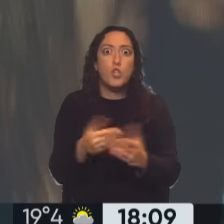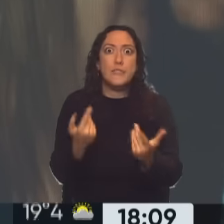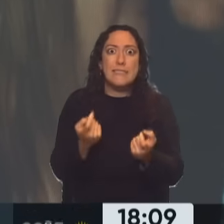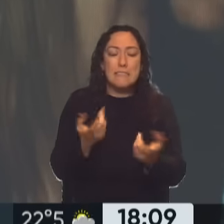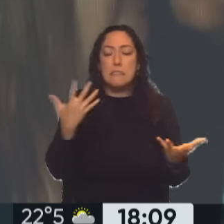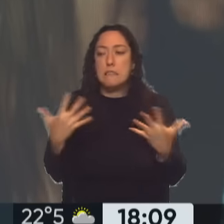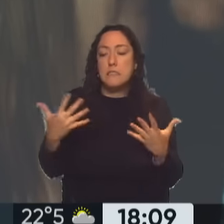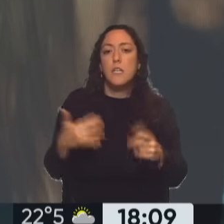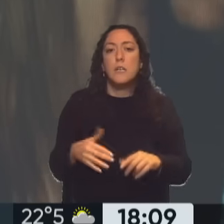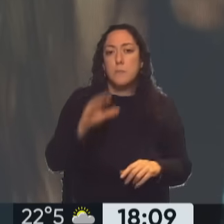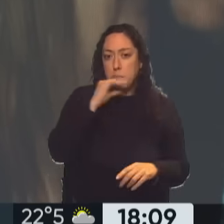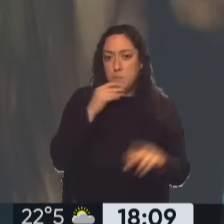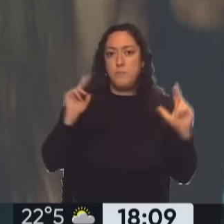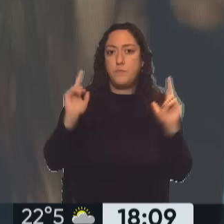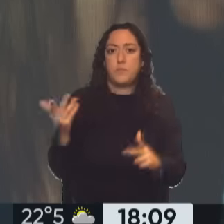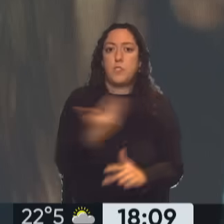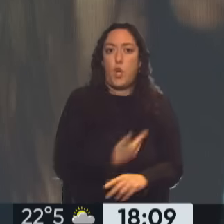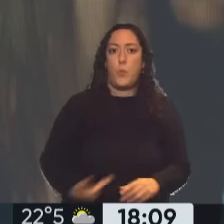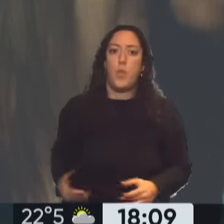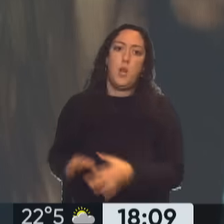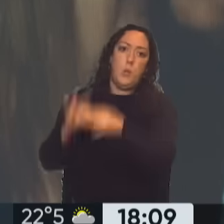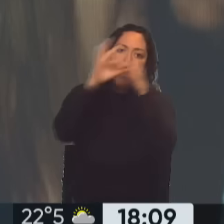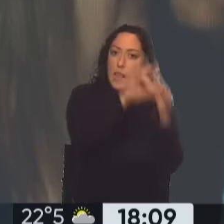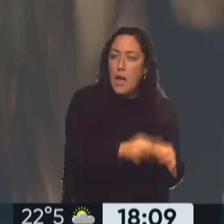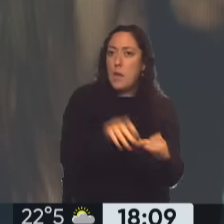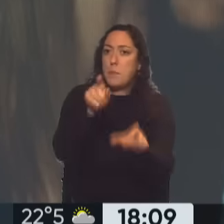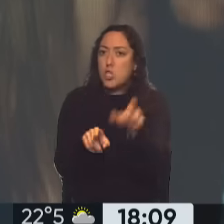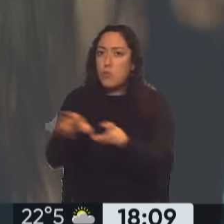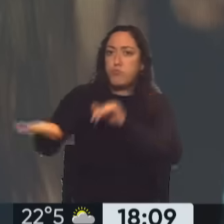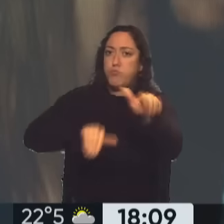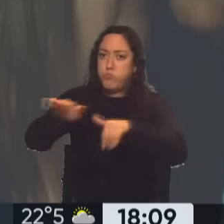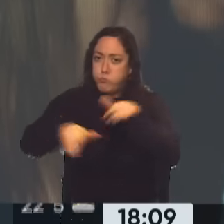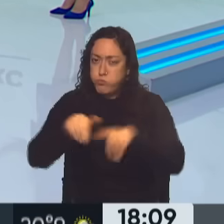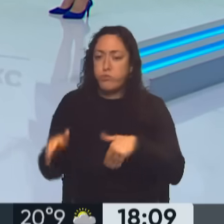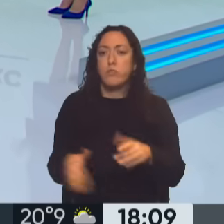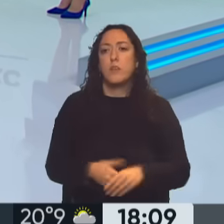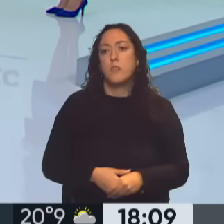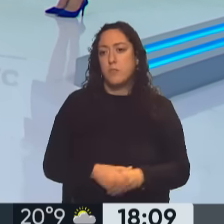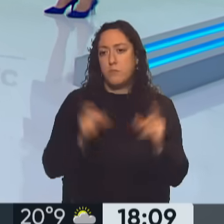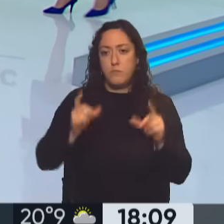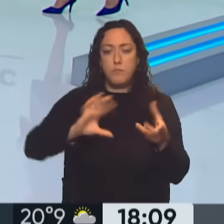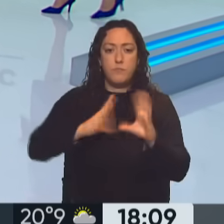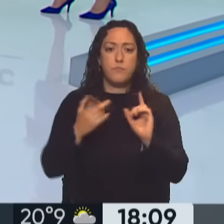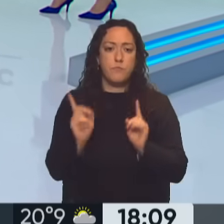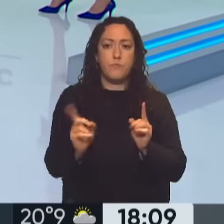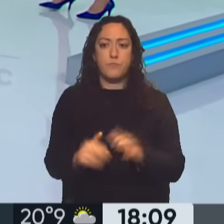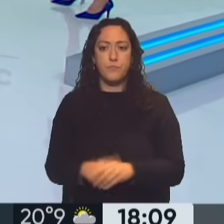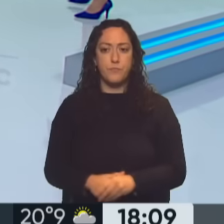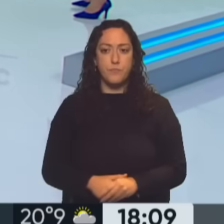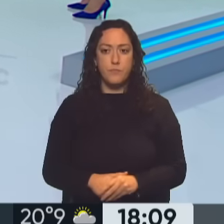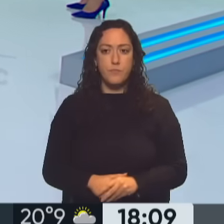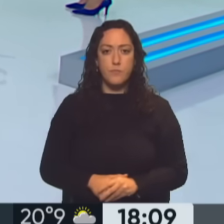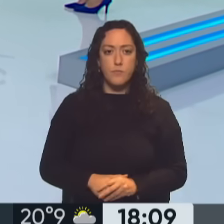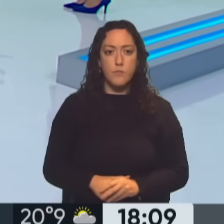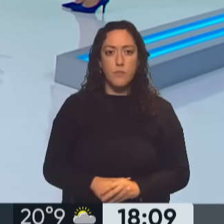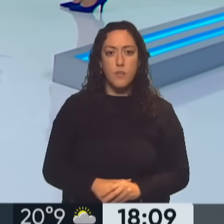Massa viene ya hace meses diciendo que quiere un gobierno de unidad y viene convocando a esos sectores en esa línea del radicalismo, así es. Bueno. Y